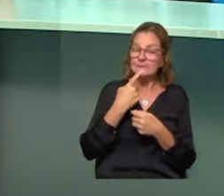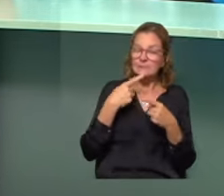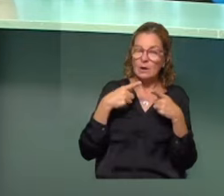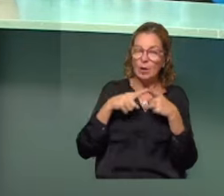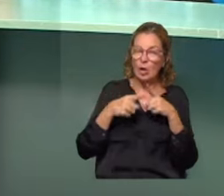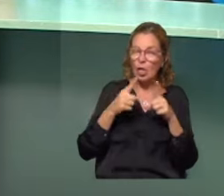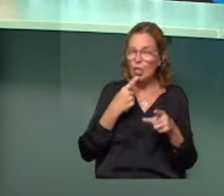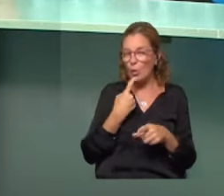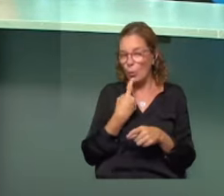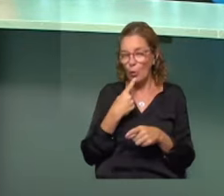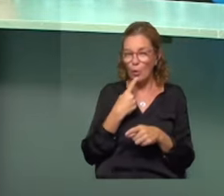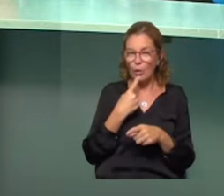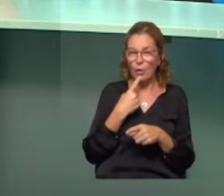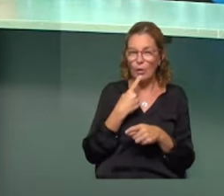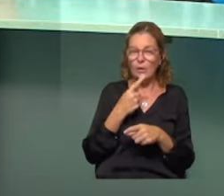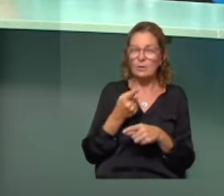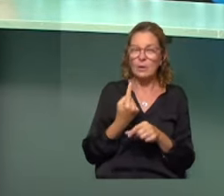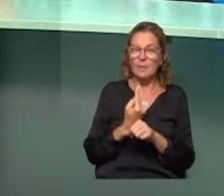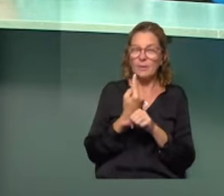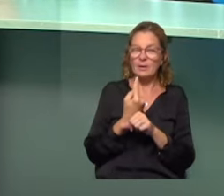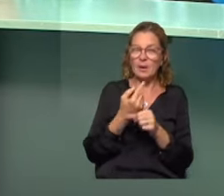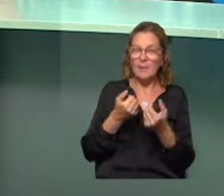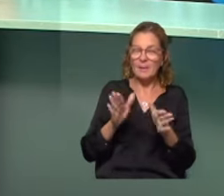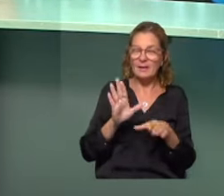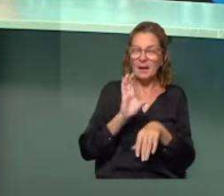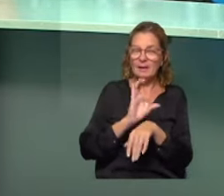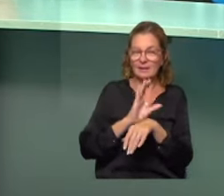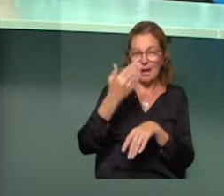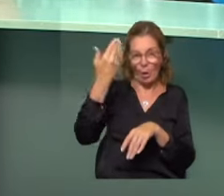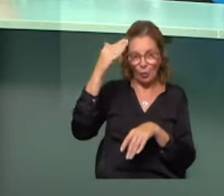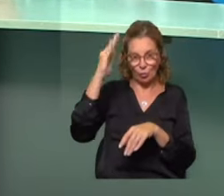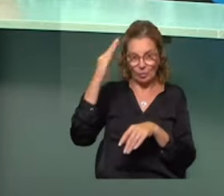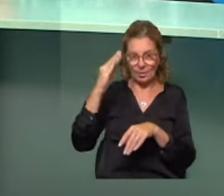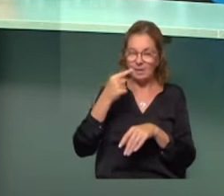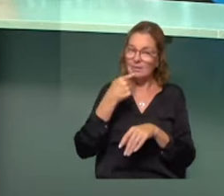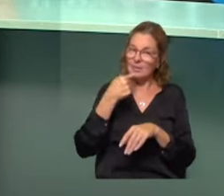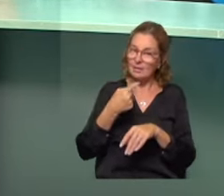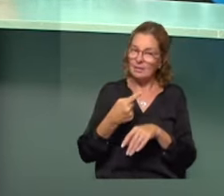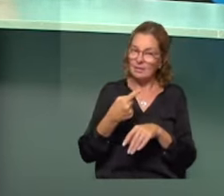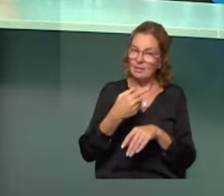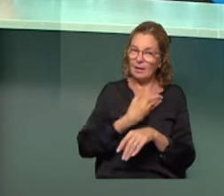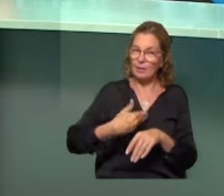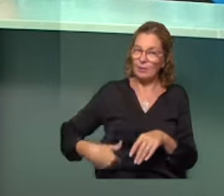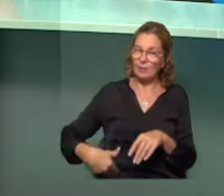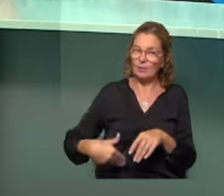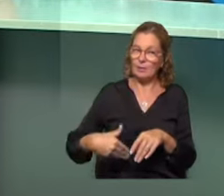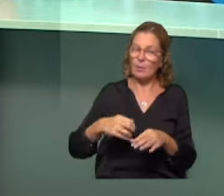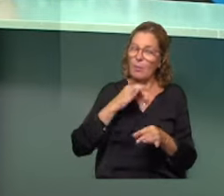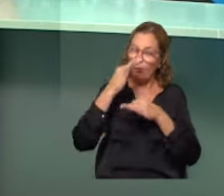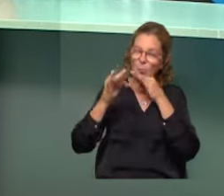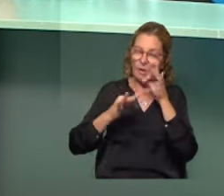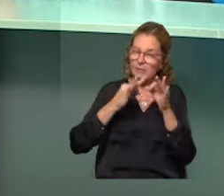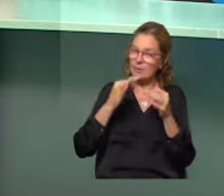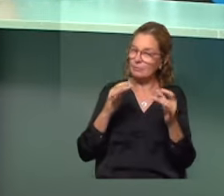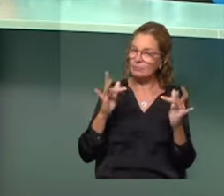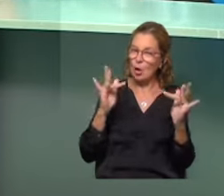por lo menos lo que ha sido la primera reacción con respecto al inicio de cursos de las autoridades, y se dice que desde el gobierno se instala un relato que no se